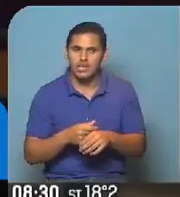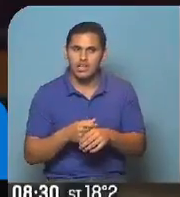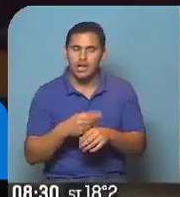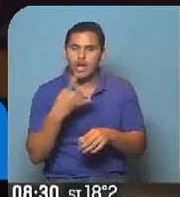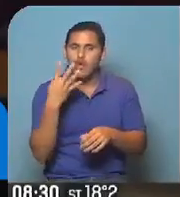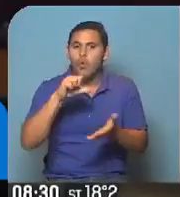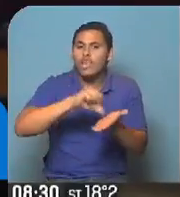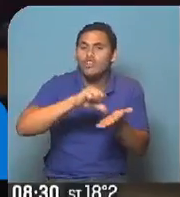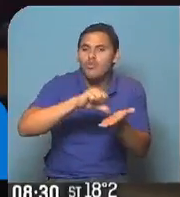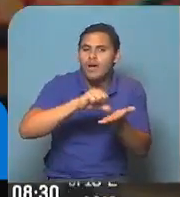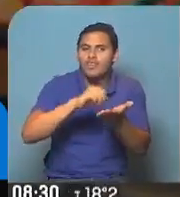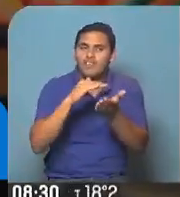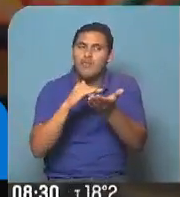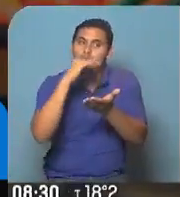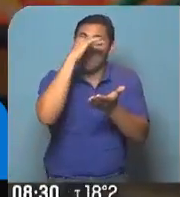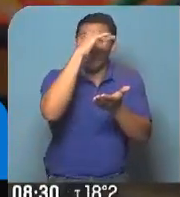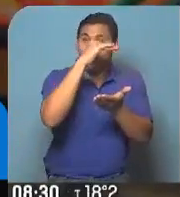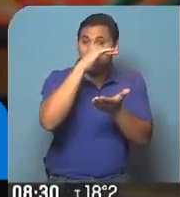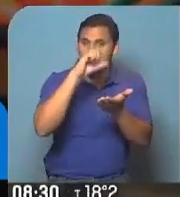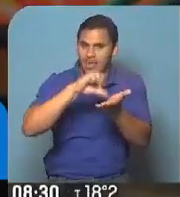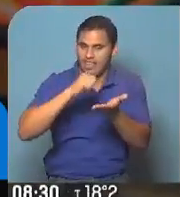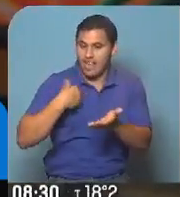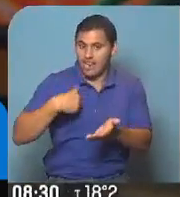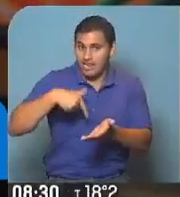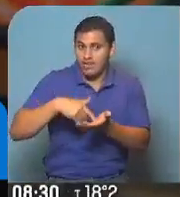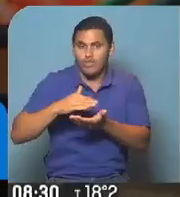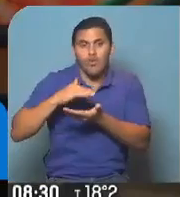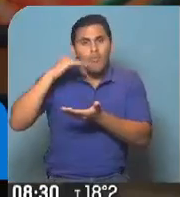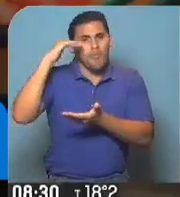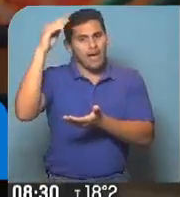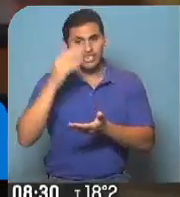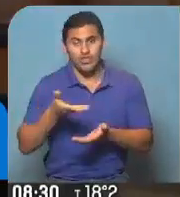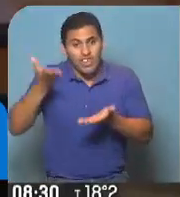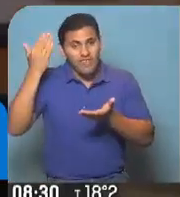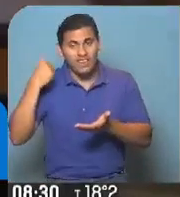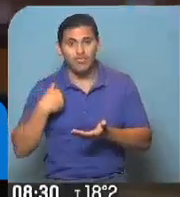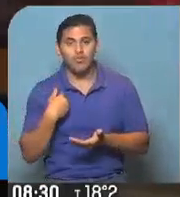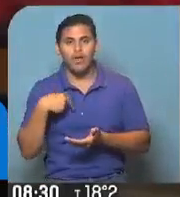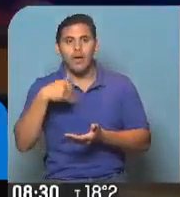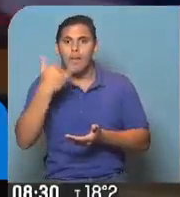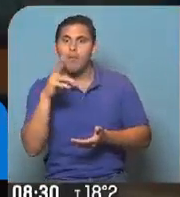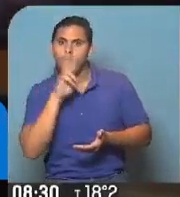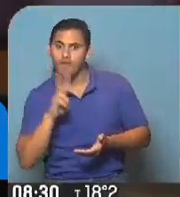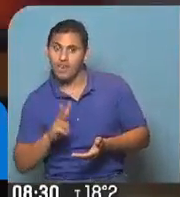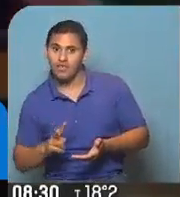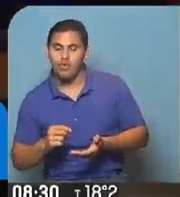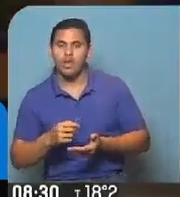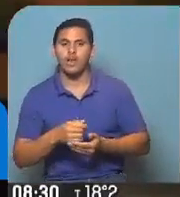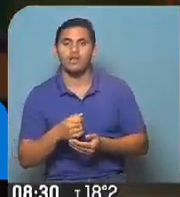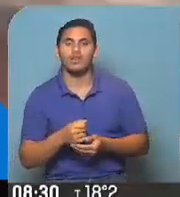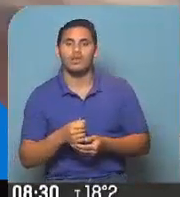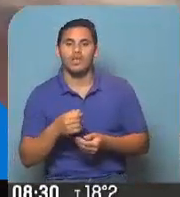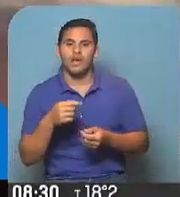cuatro países por arriba de argentina que tienen mayor inflación al 40 por ciento tenemos a venezuela colapsando en dictadura y socialismo